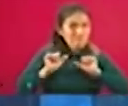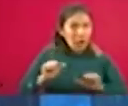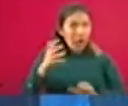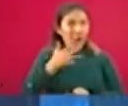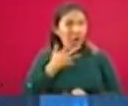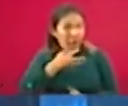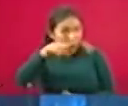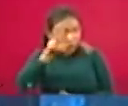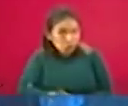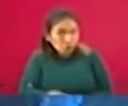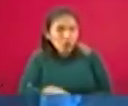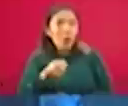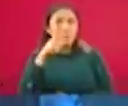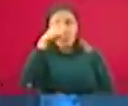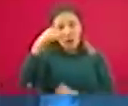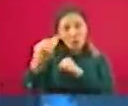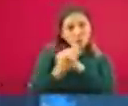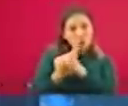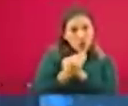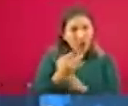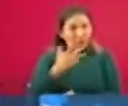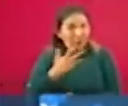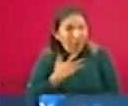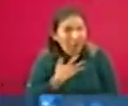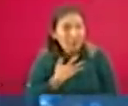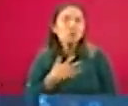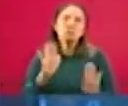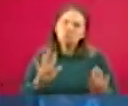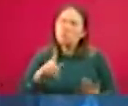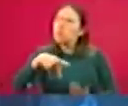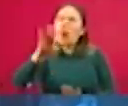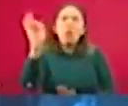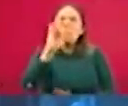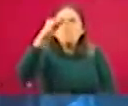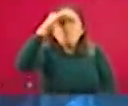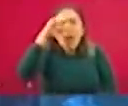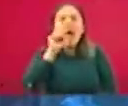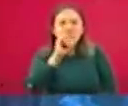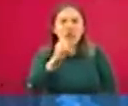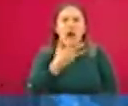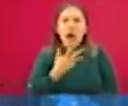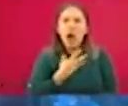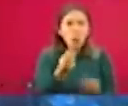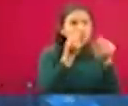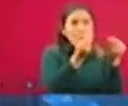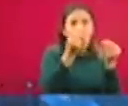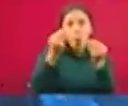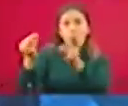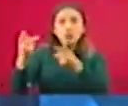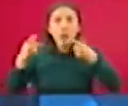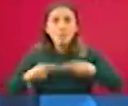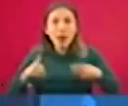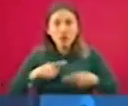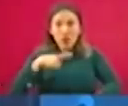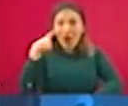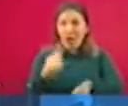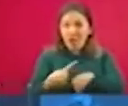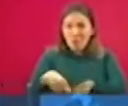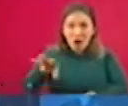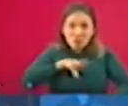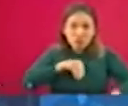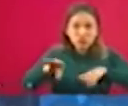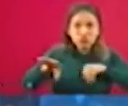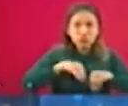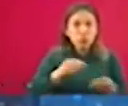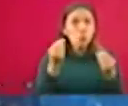radiografía, etcétera. Entonces, en su momento, esa parte de la estadística, igual que ha ocurrido en otros países, será